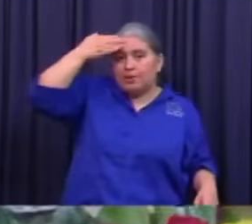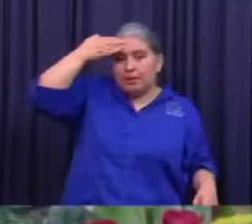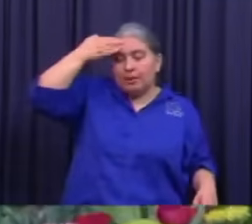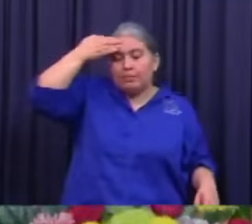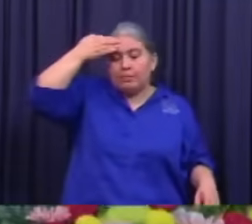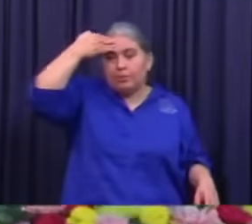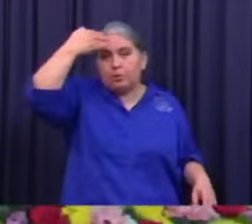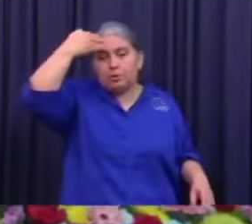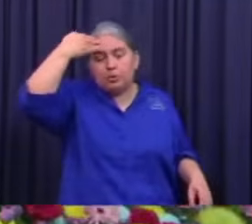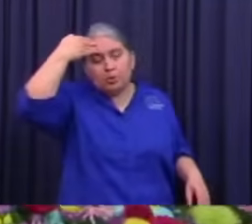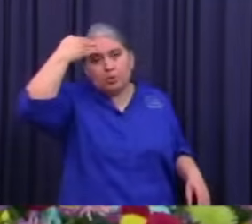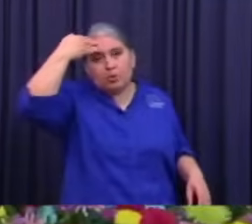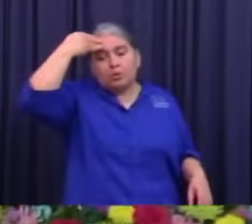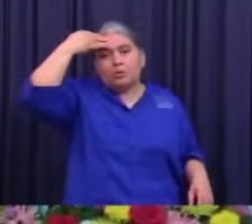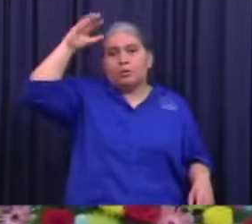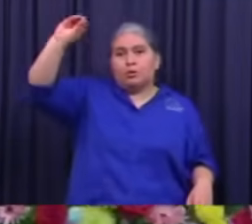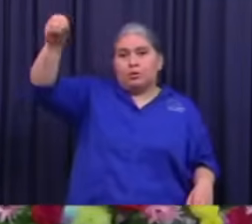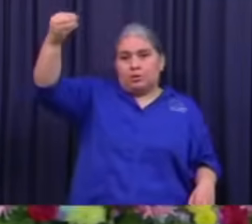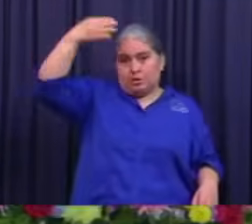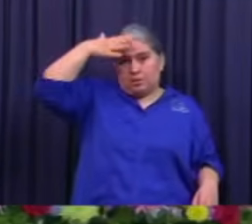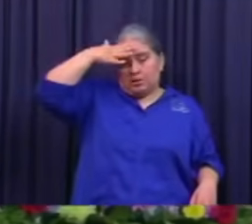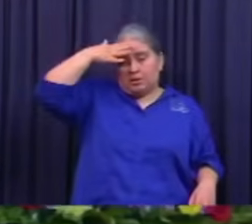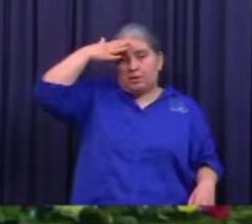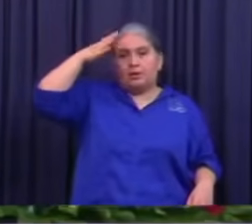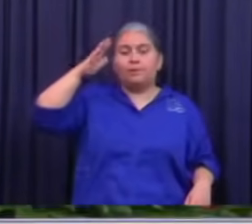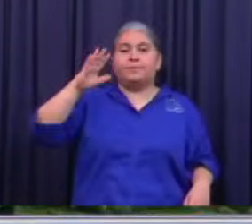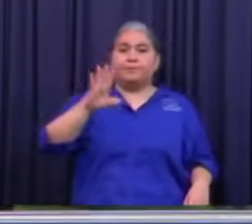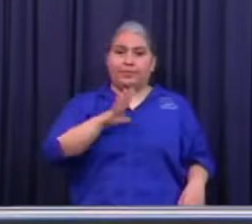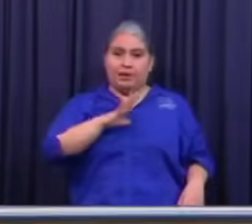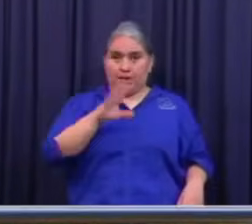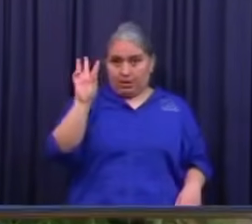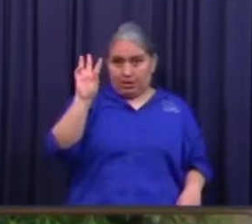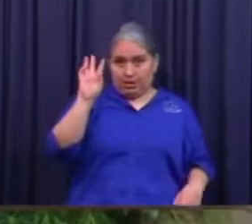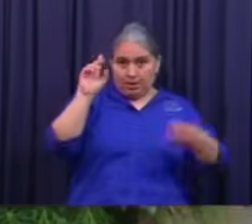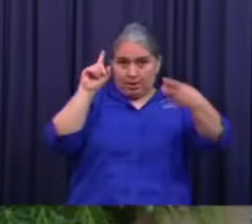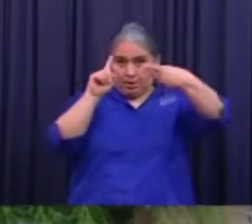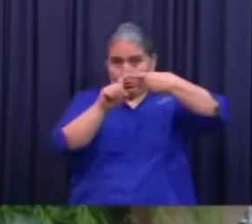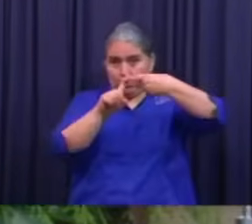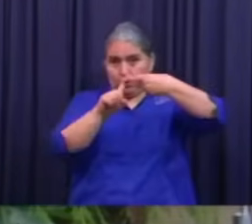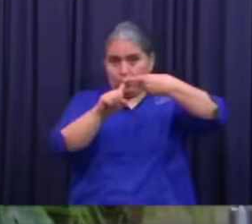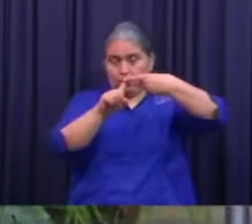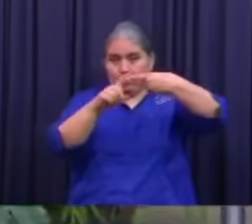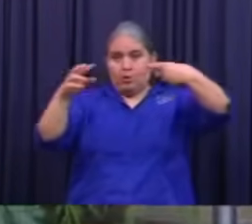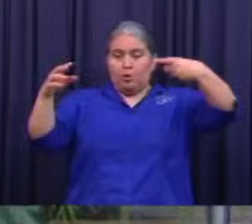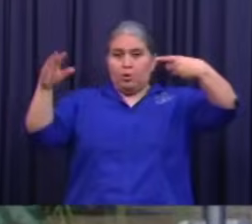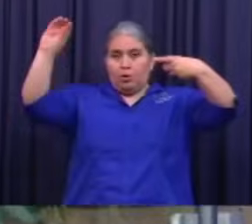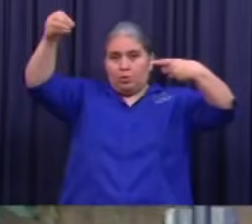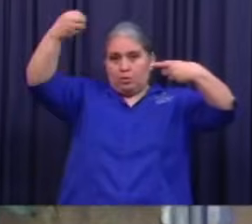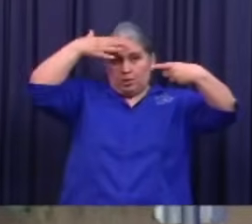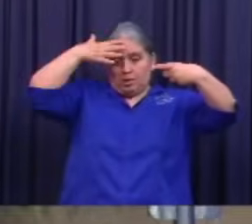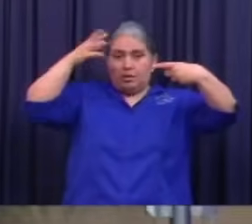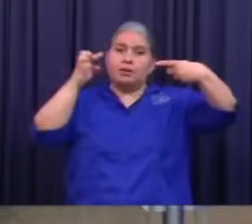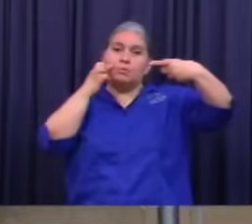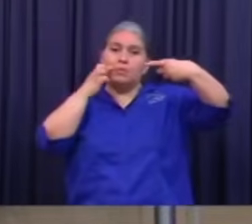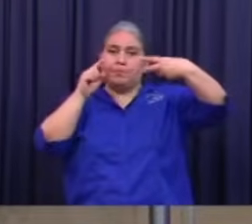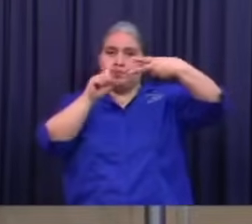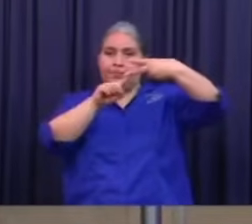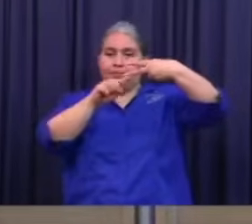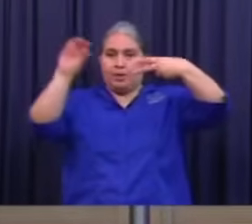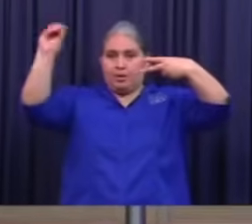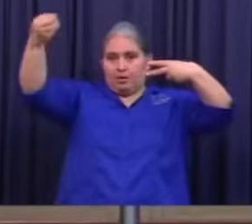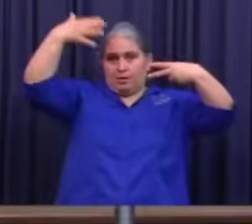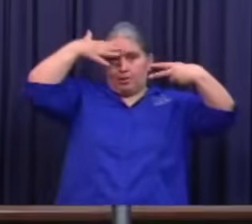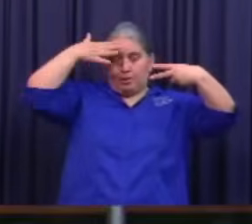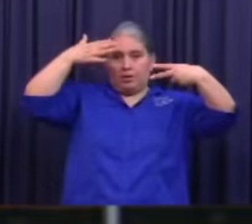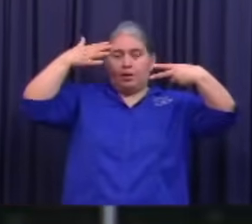Biblia que la gracia se divide en tres grandes facetas la gracia del padre la gracia del